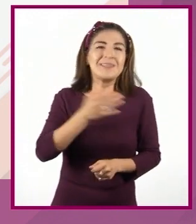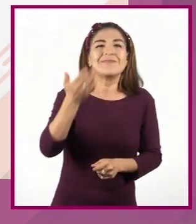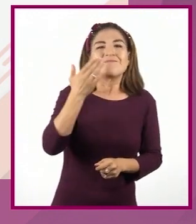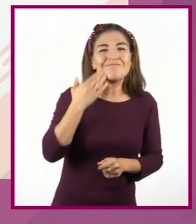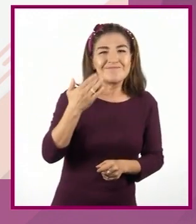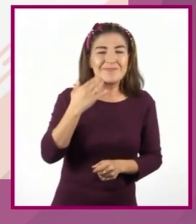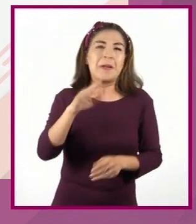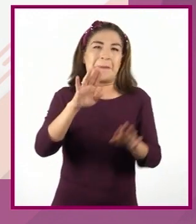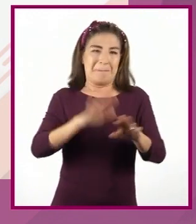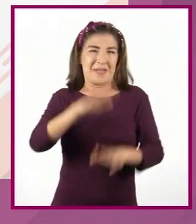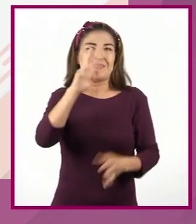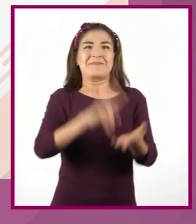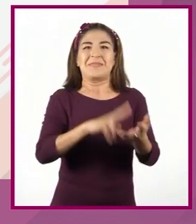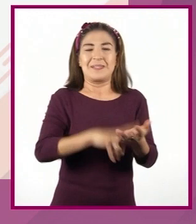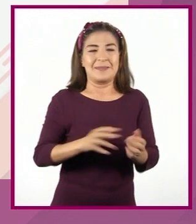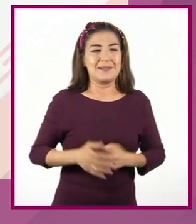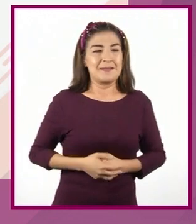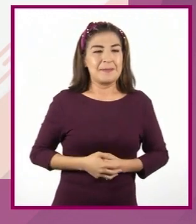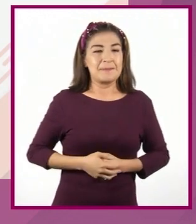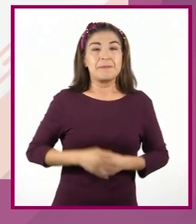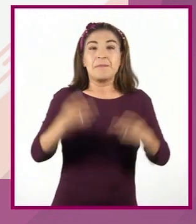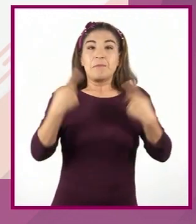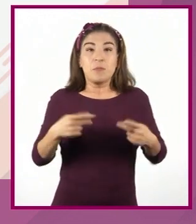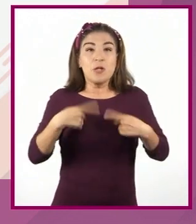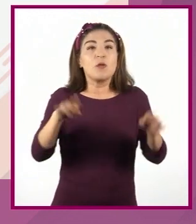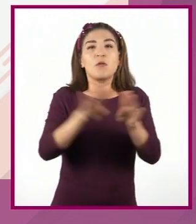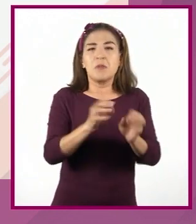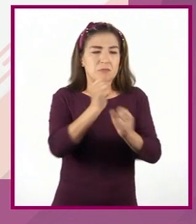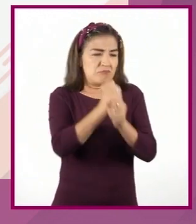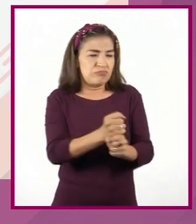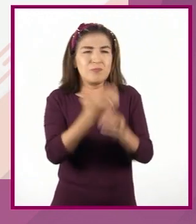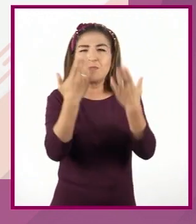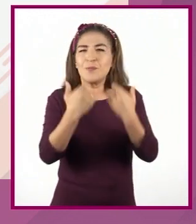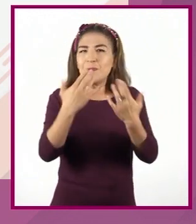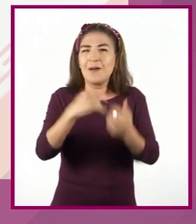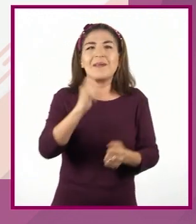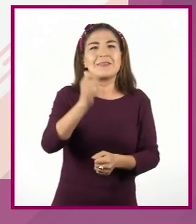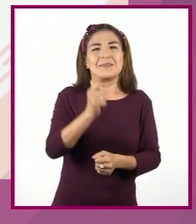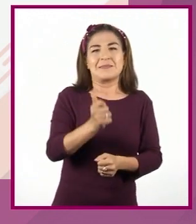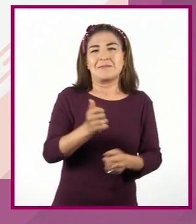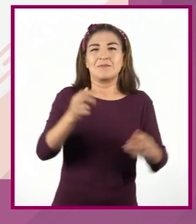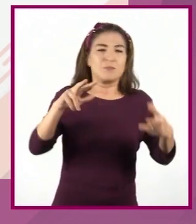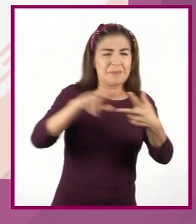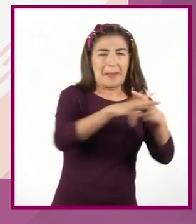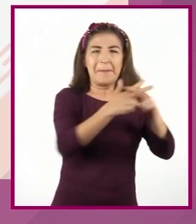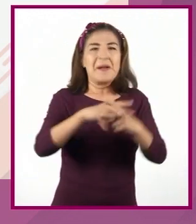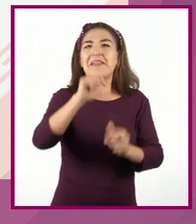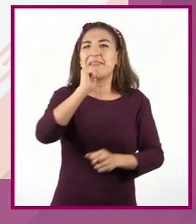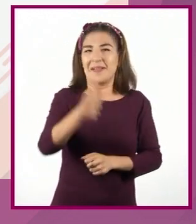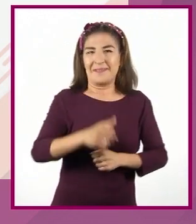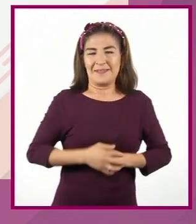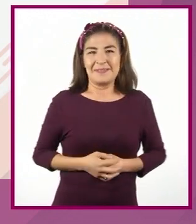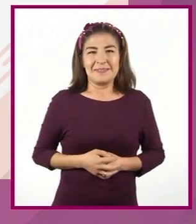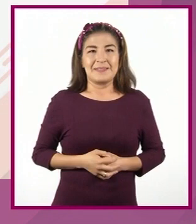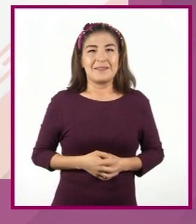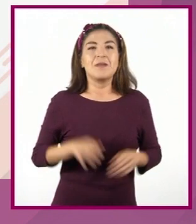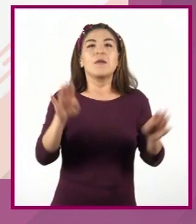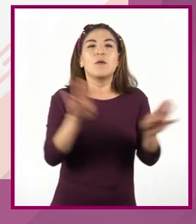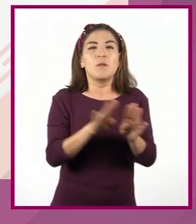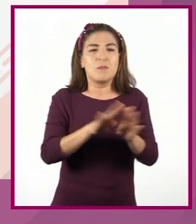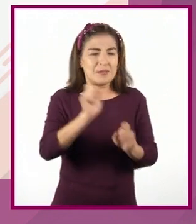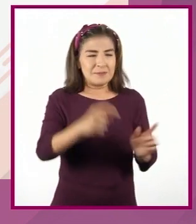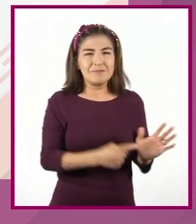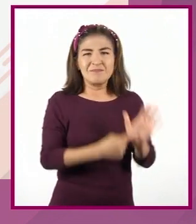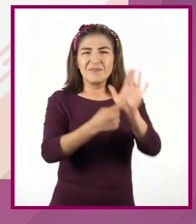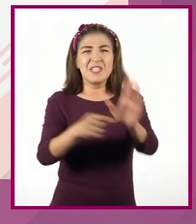muchas virtudes. El personaje no sufre heridas graves en una pelea. Se presenta un objeto